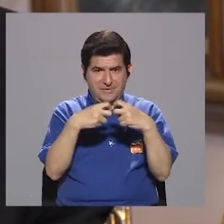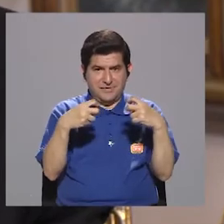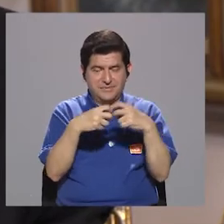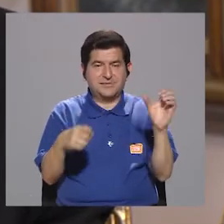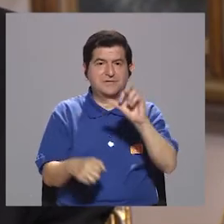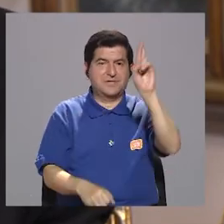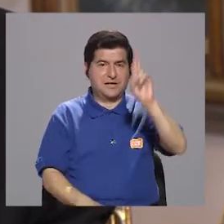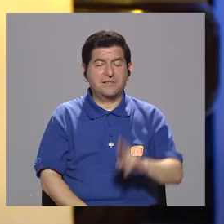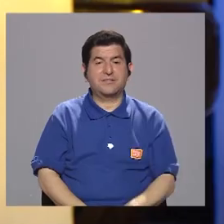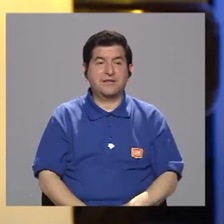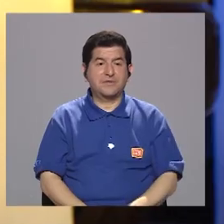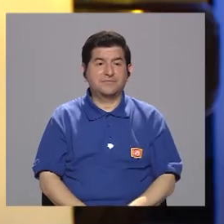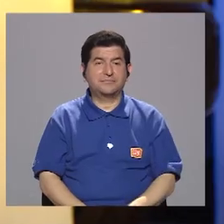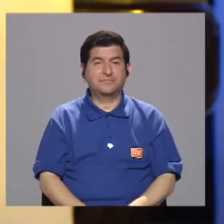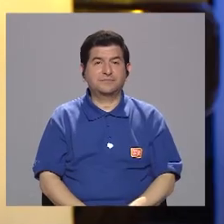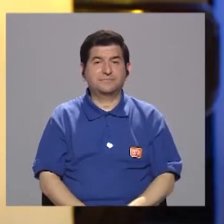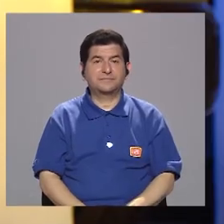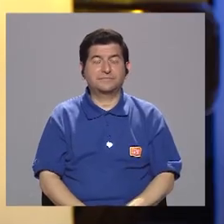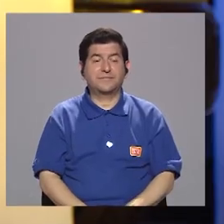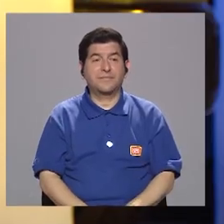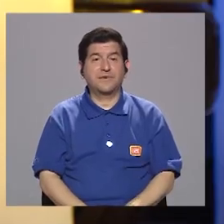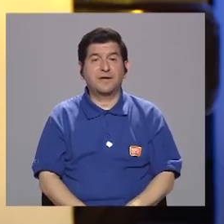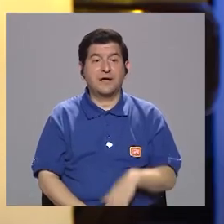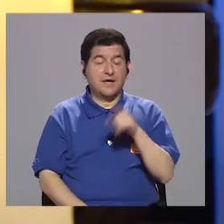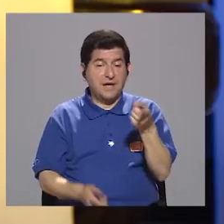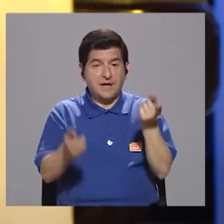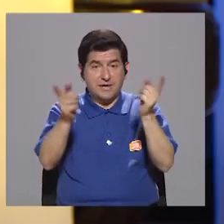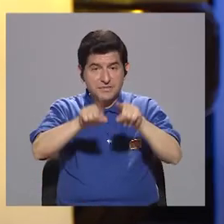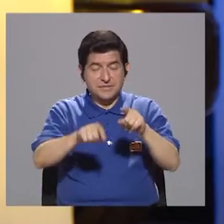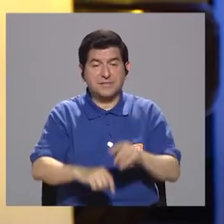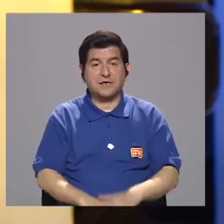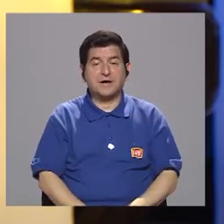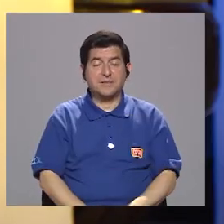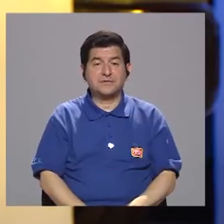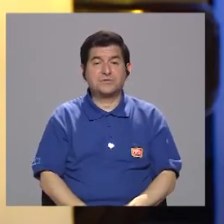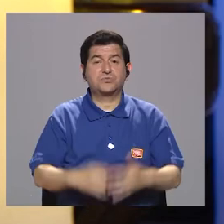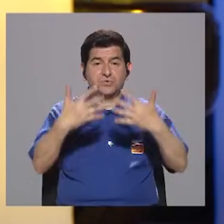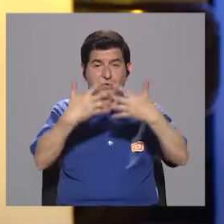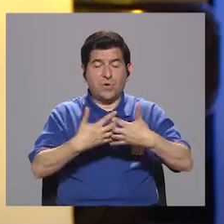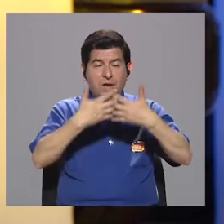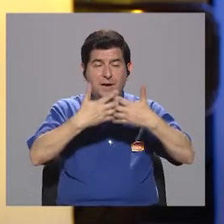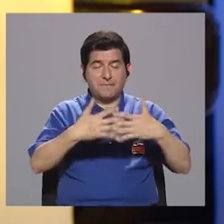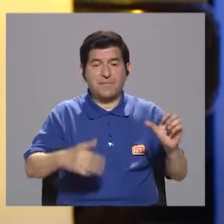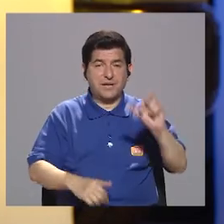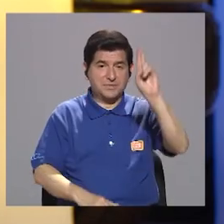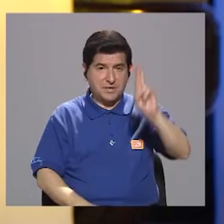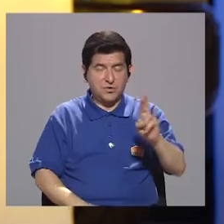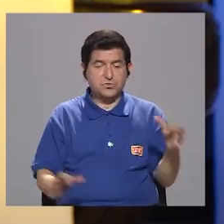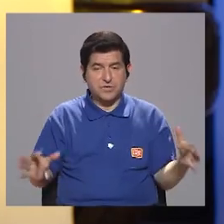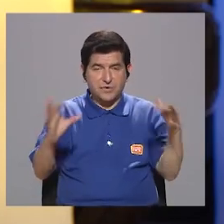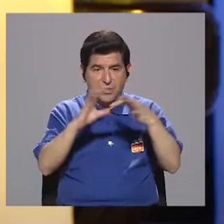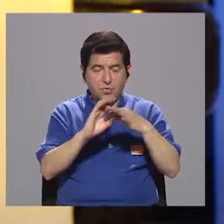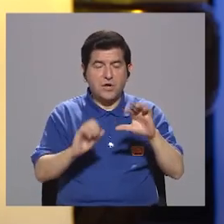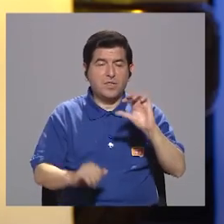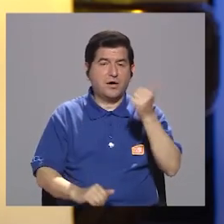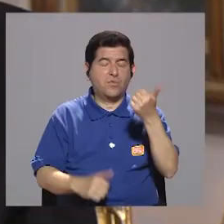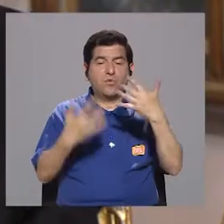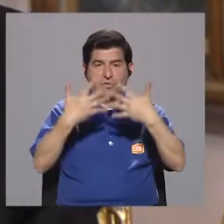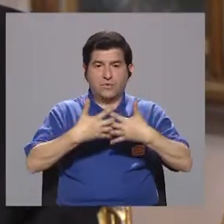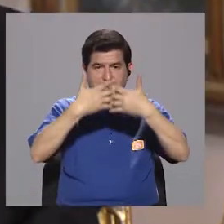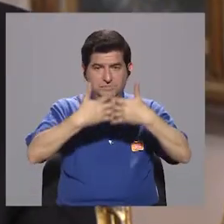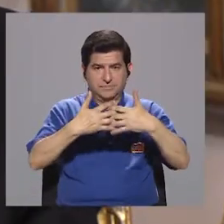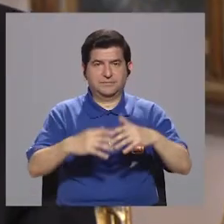de la electricidad. Se juntaron esas compañías con la compañía de electricidad aquí de Costa Rica. Y además, otro detalle